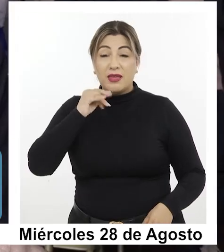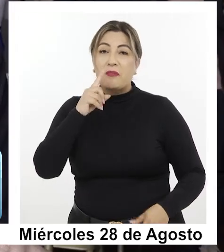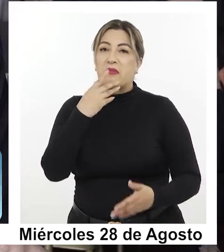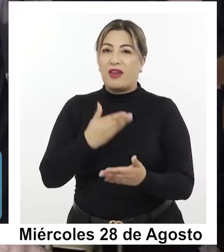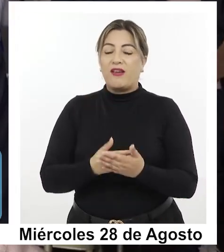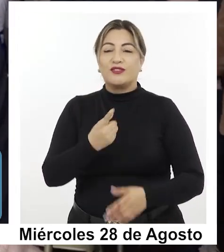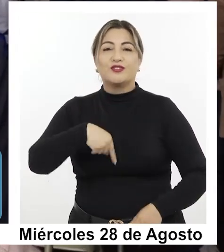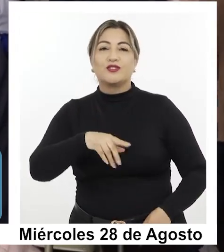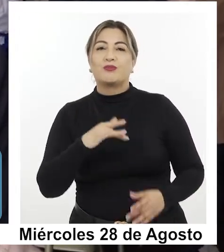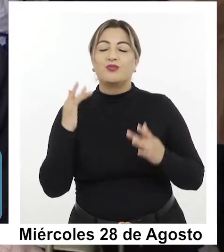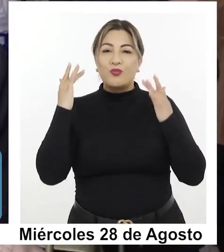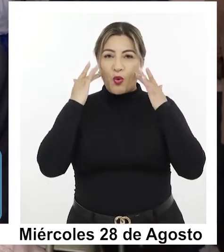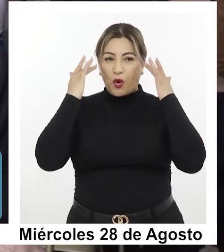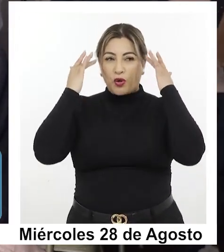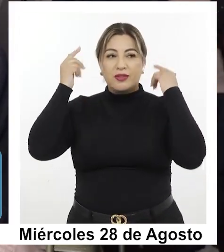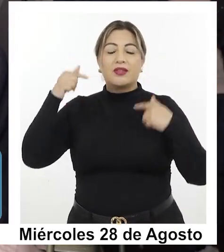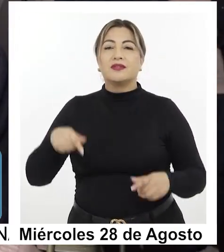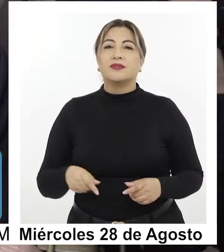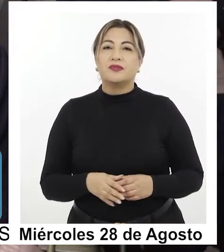estamos muy contentos.